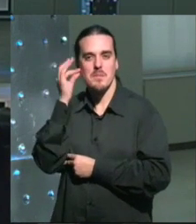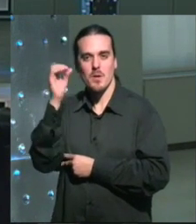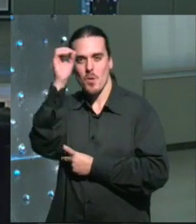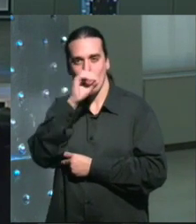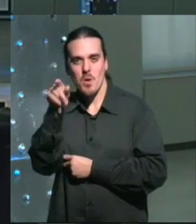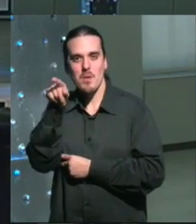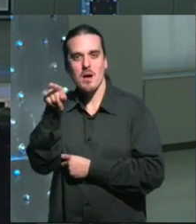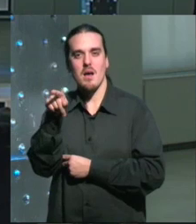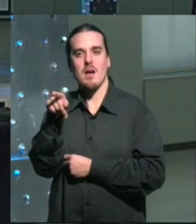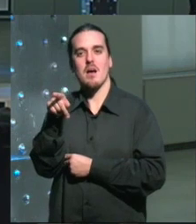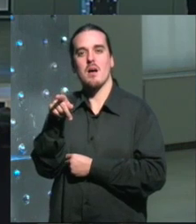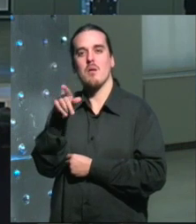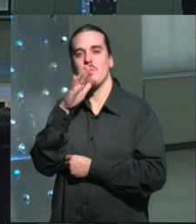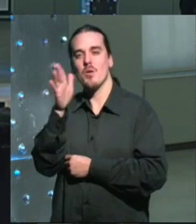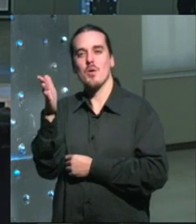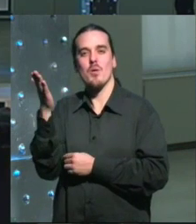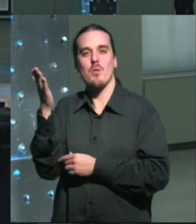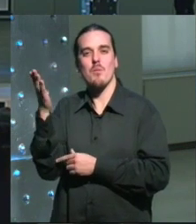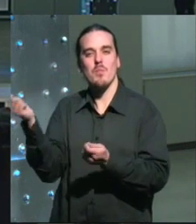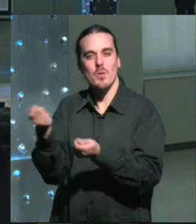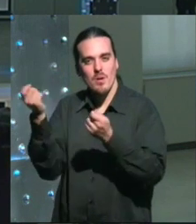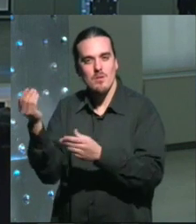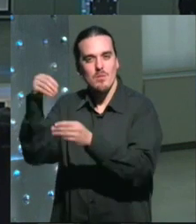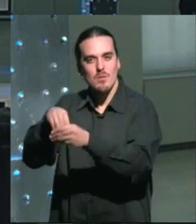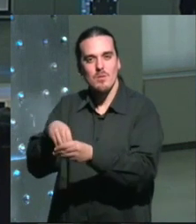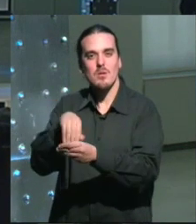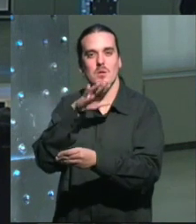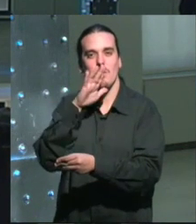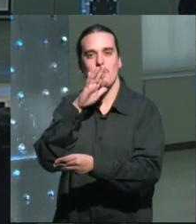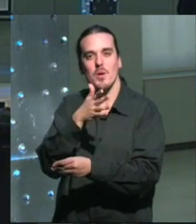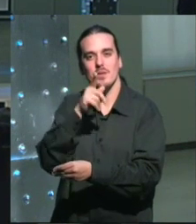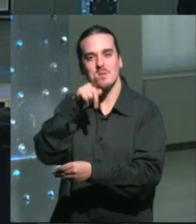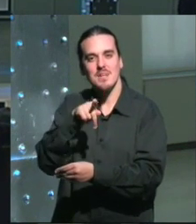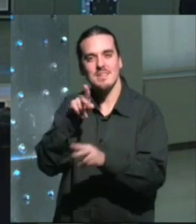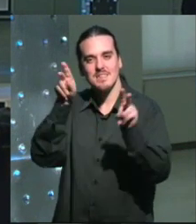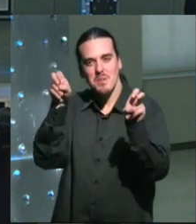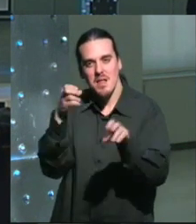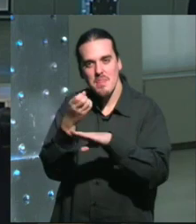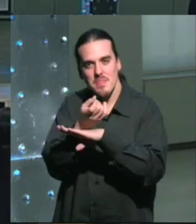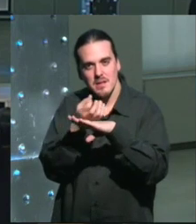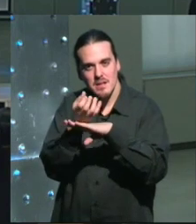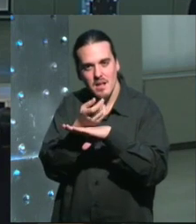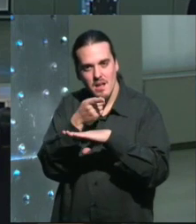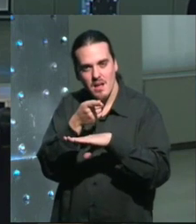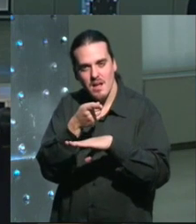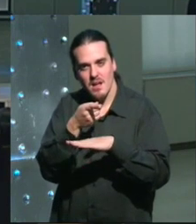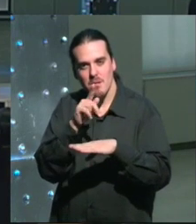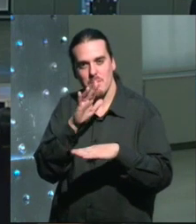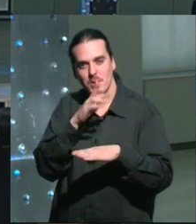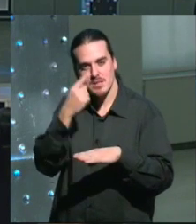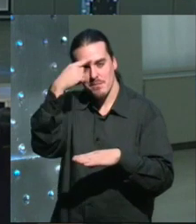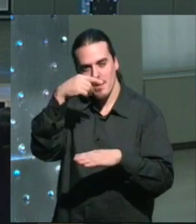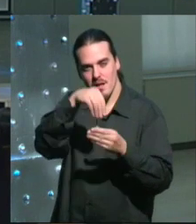obedeció a estrategia tradicional de apoyar a su marido tan emotivamente? Porque tuvo una presencia muchísimo mayor en el 12 que en el